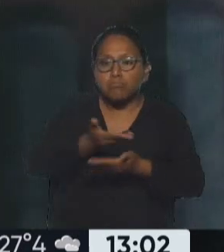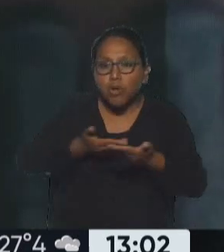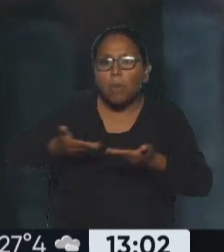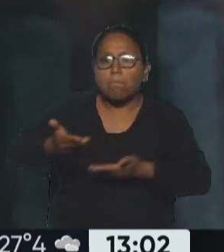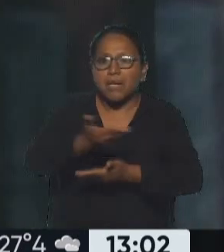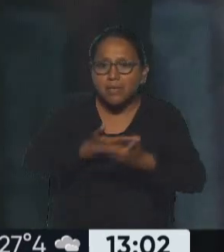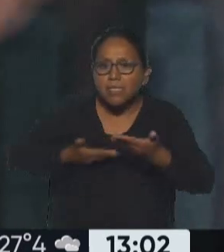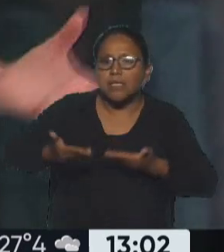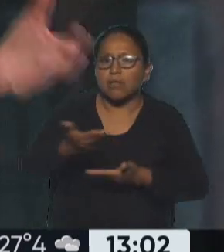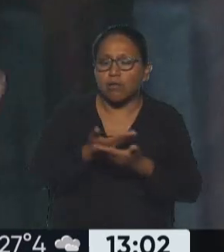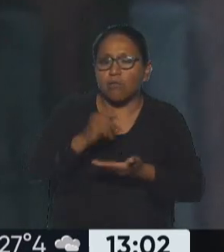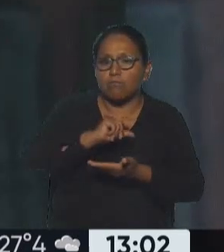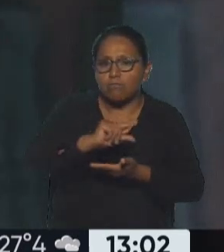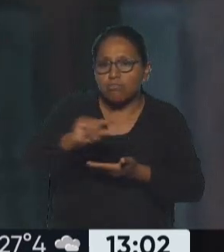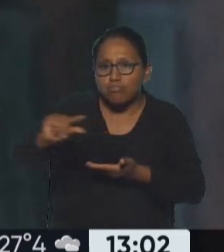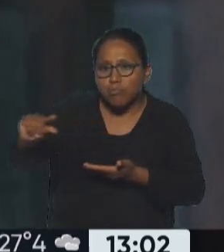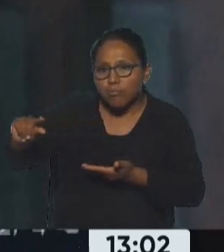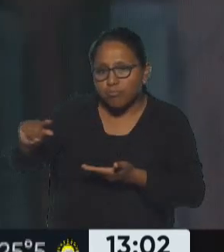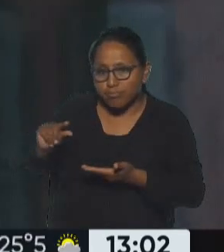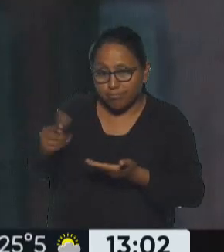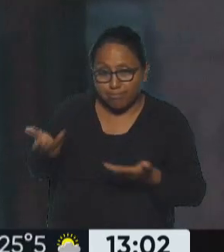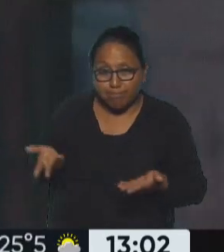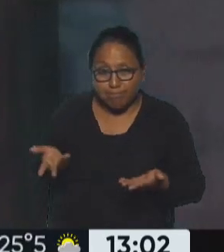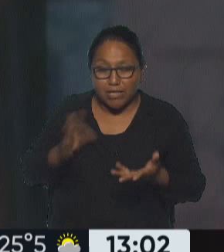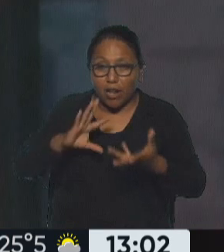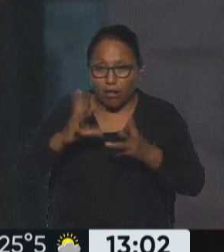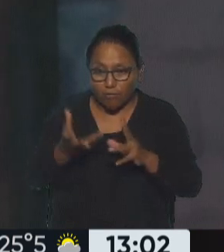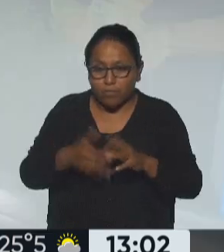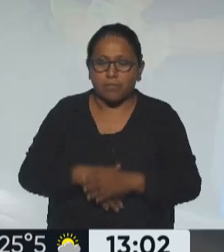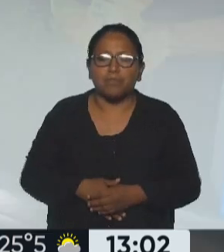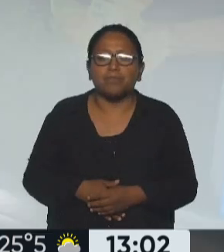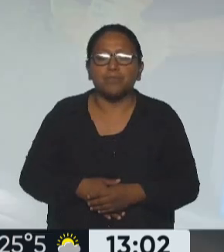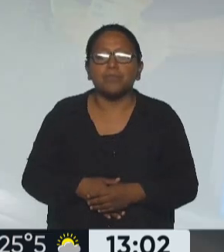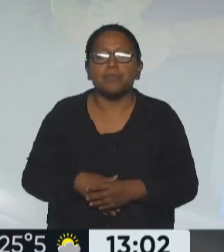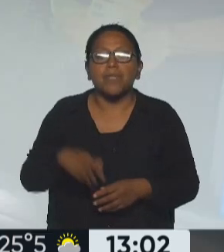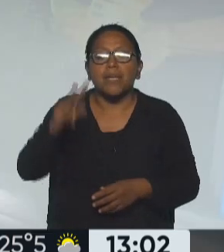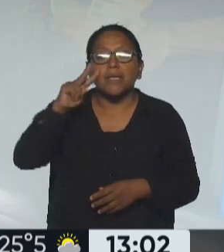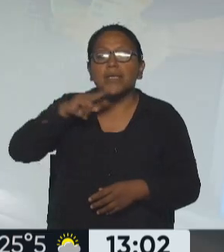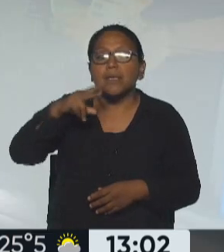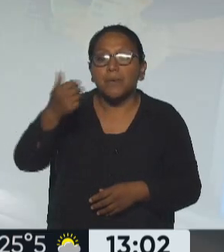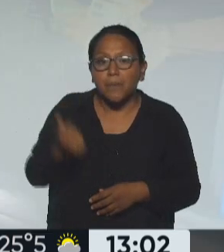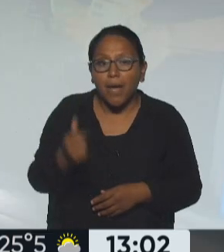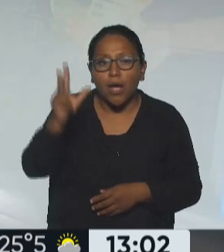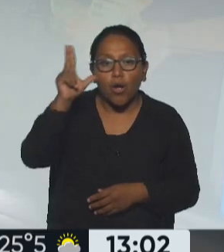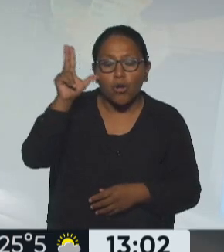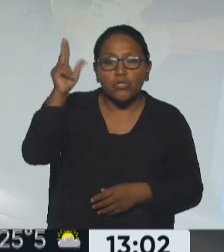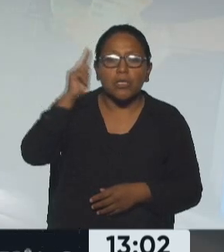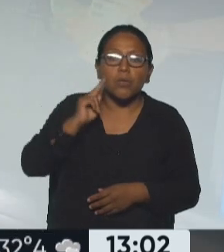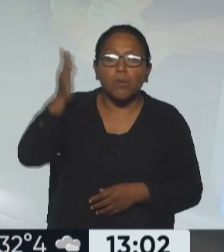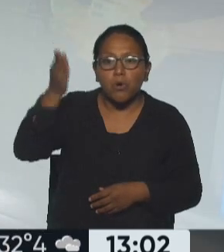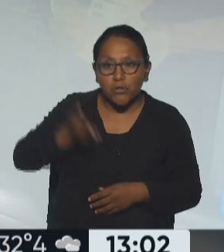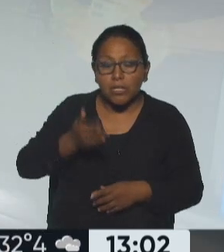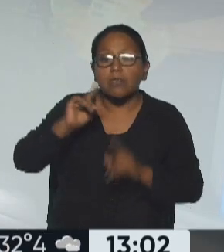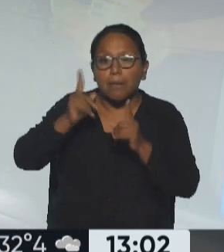es decir repartible distribuible esa es la forma de explicarlo el IVA en un 89%